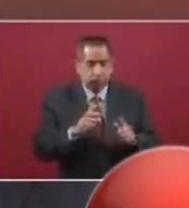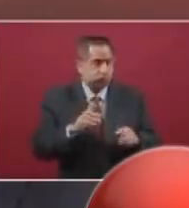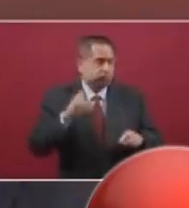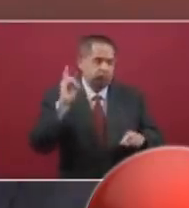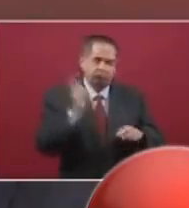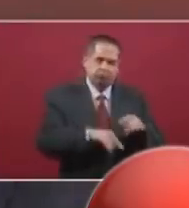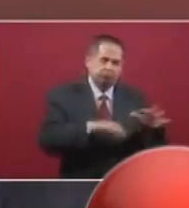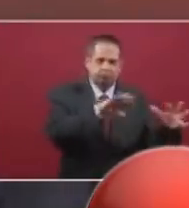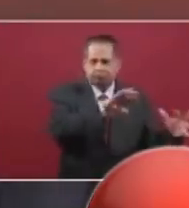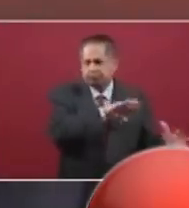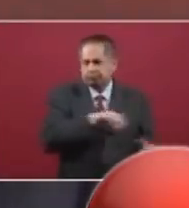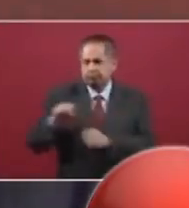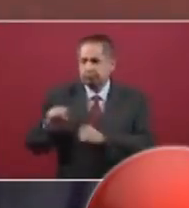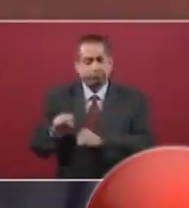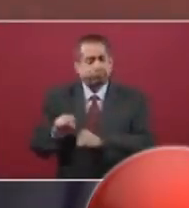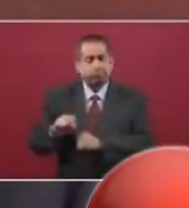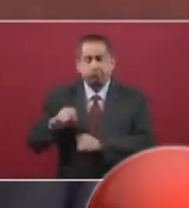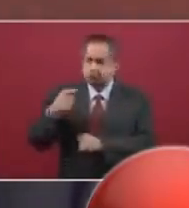decomisos, expropiaciones